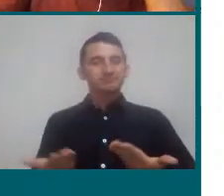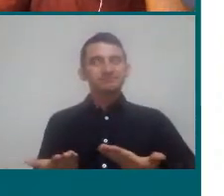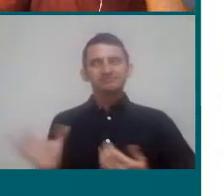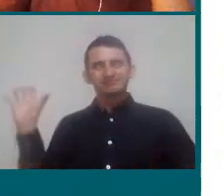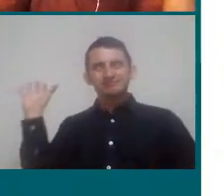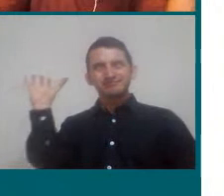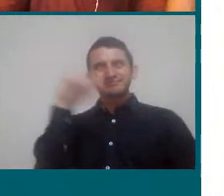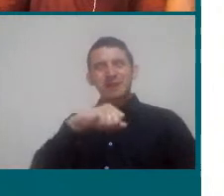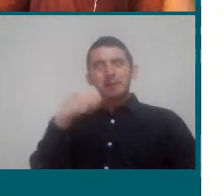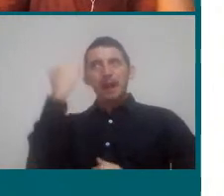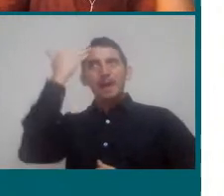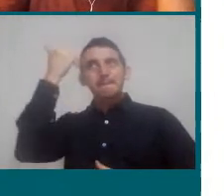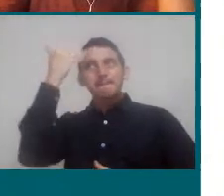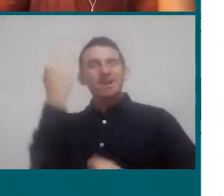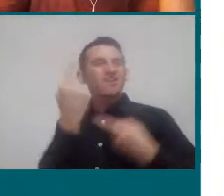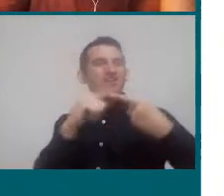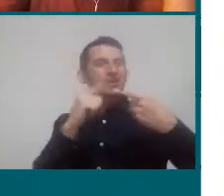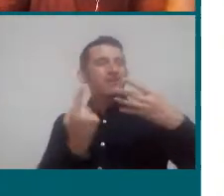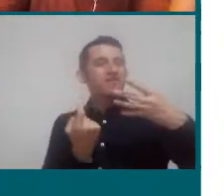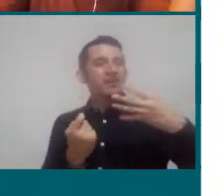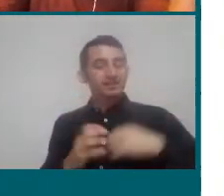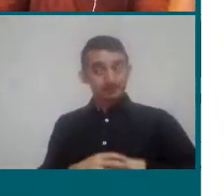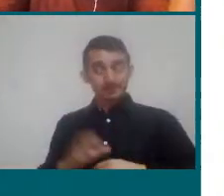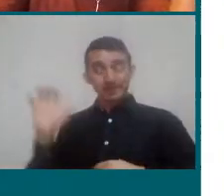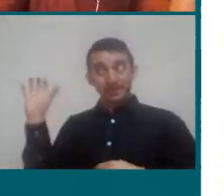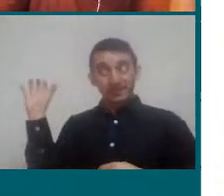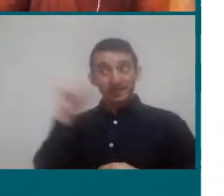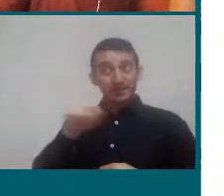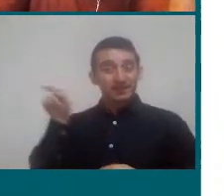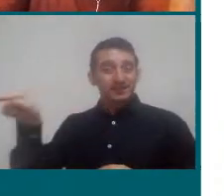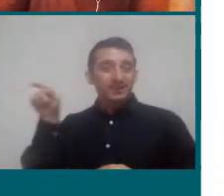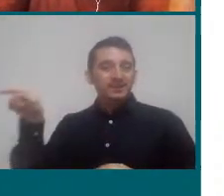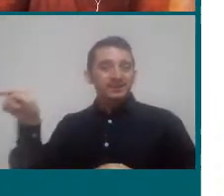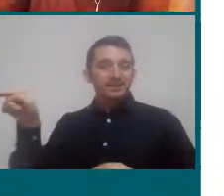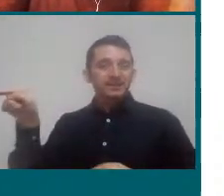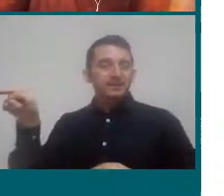identificar el vacío? Nos permite, por un lado, identificar